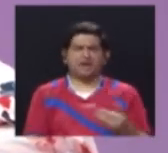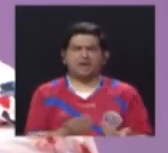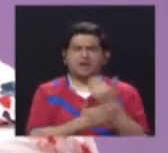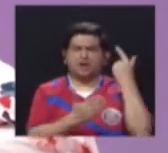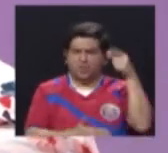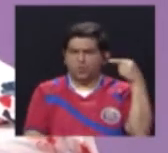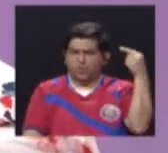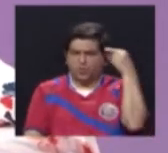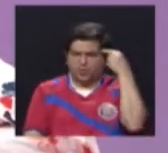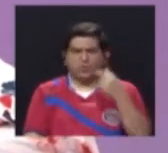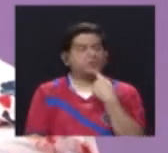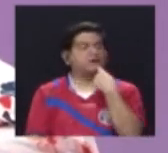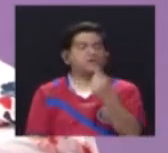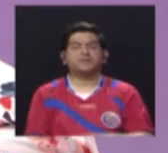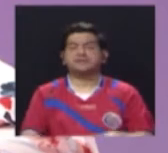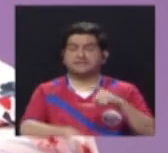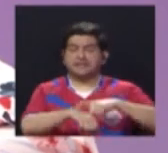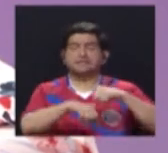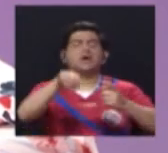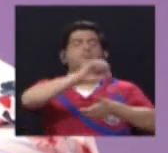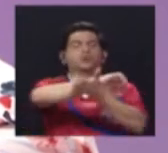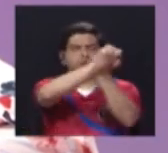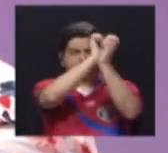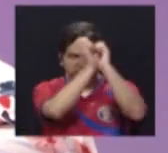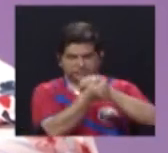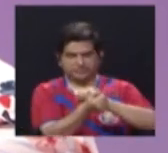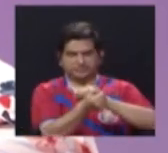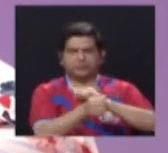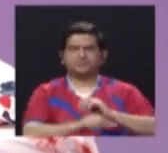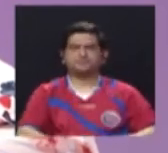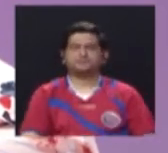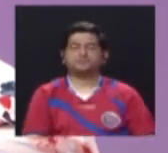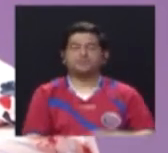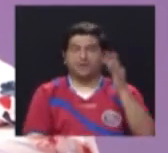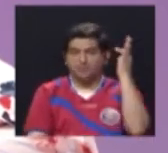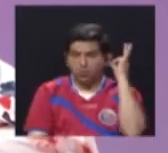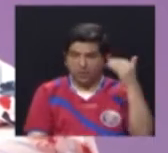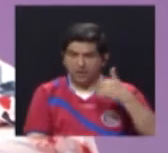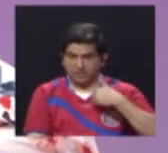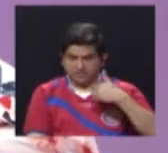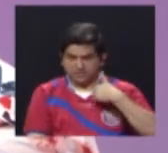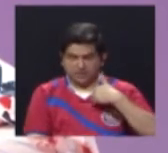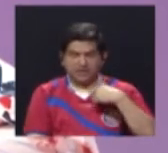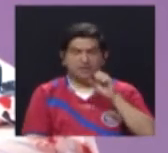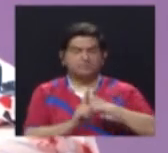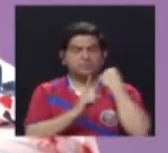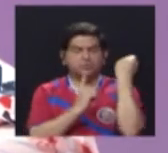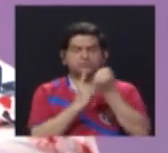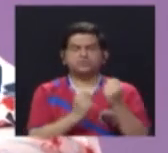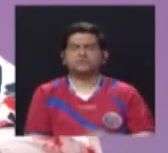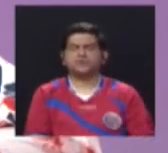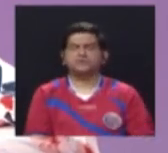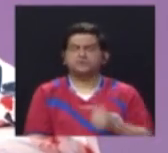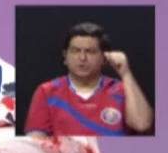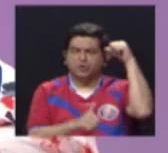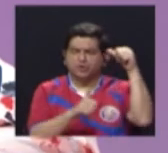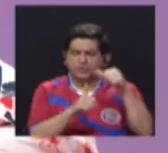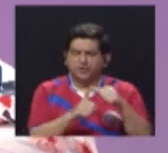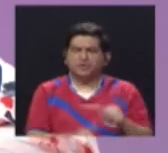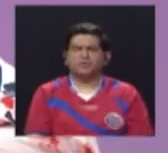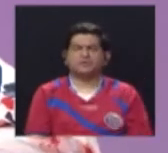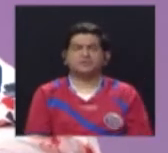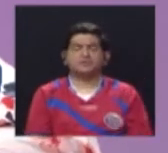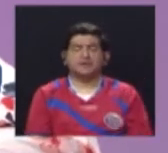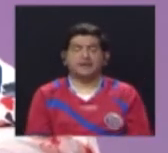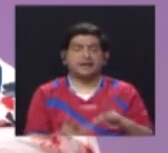administración dijo que eran tiempos de cambio y las mujeres tenemos que tomar esto muy a pecho decir que particularmente